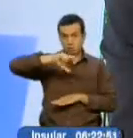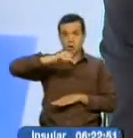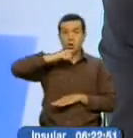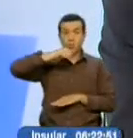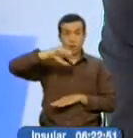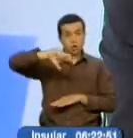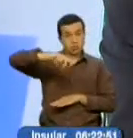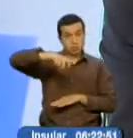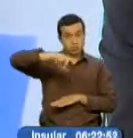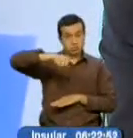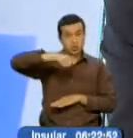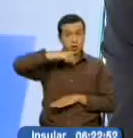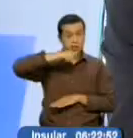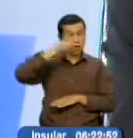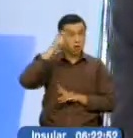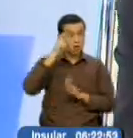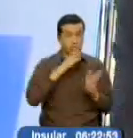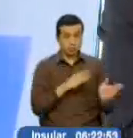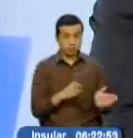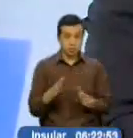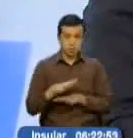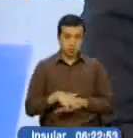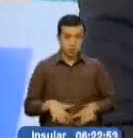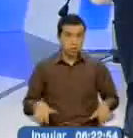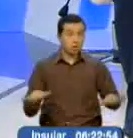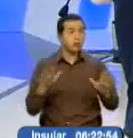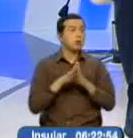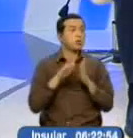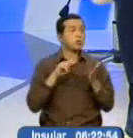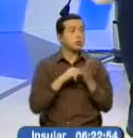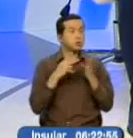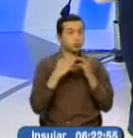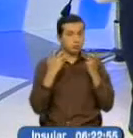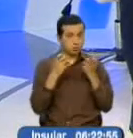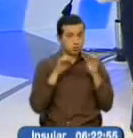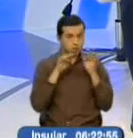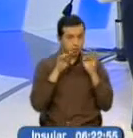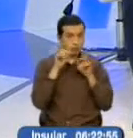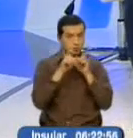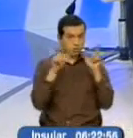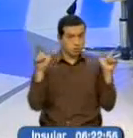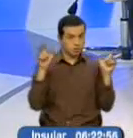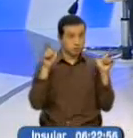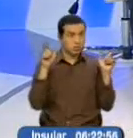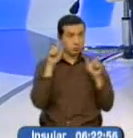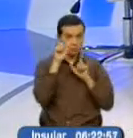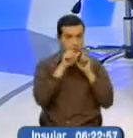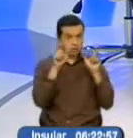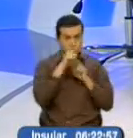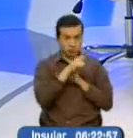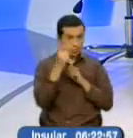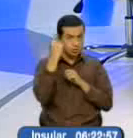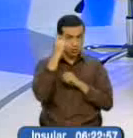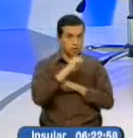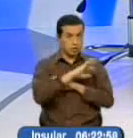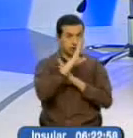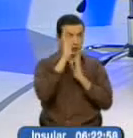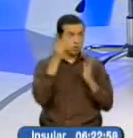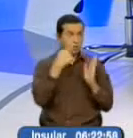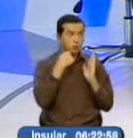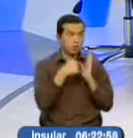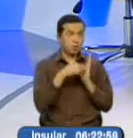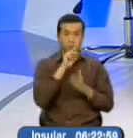tiene que ver con ordenamiento territorial. Es decir, en otras palabras, lo que quiero ponerlo para que la ciudadanía lo dimensione bien, si